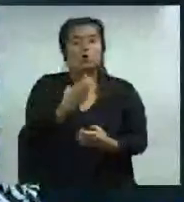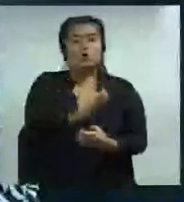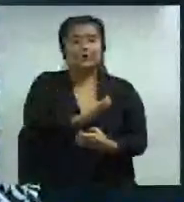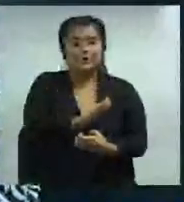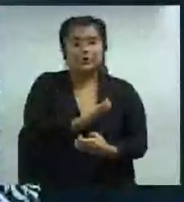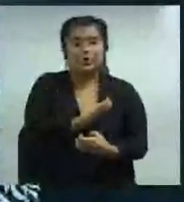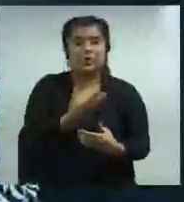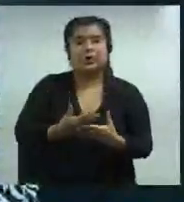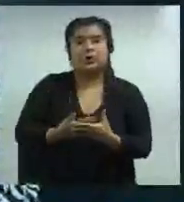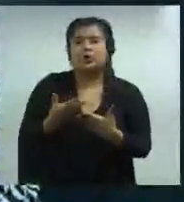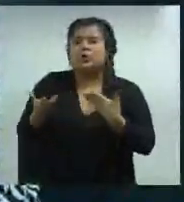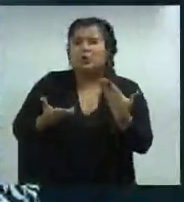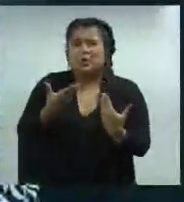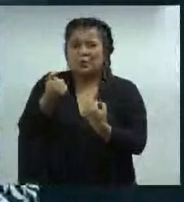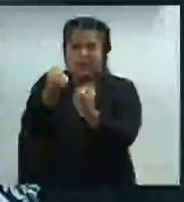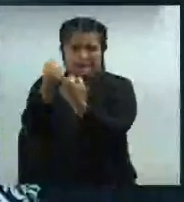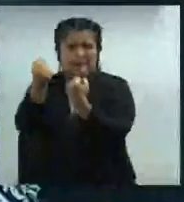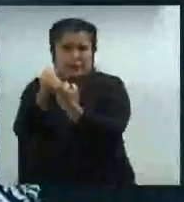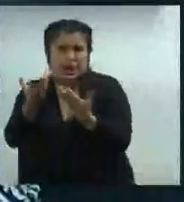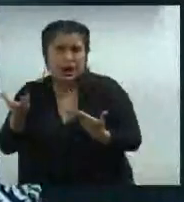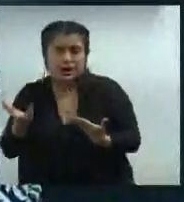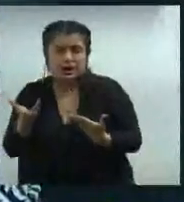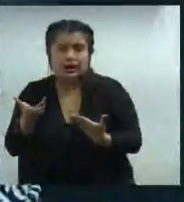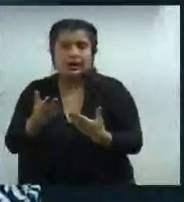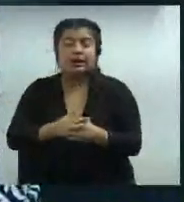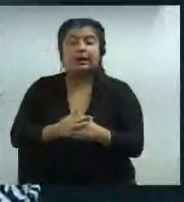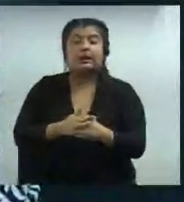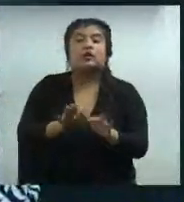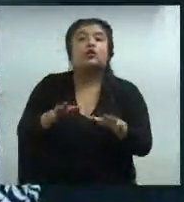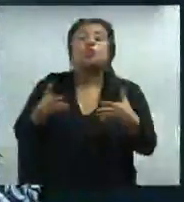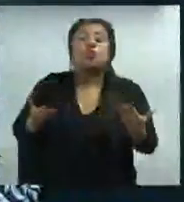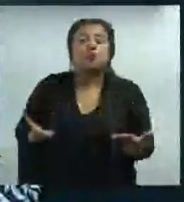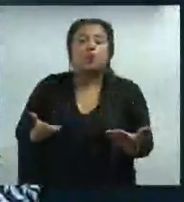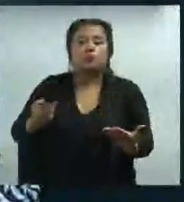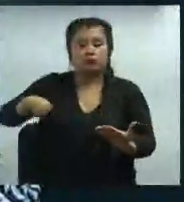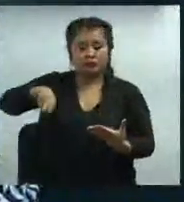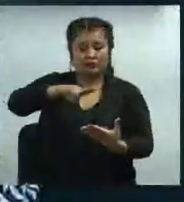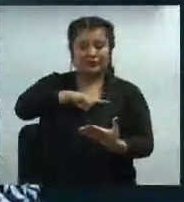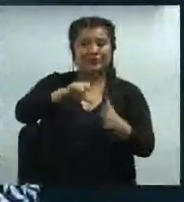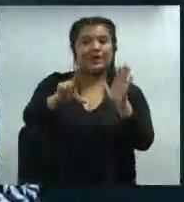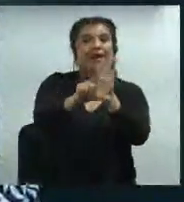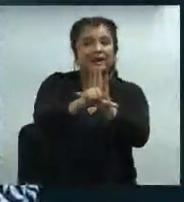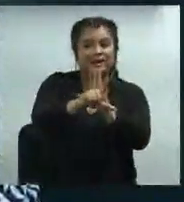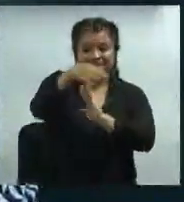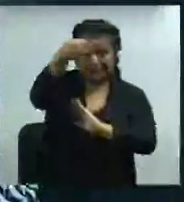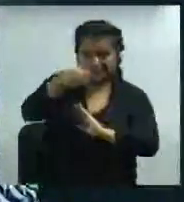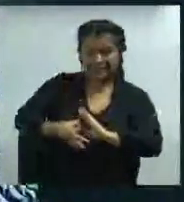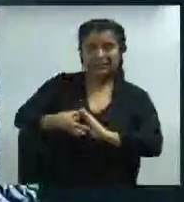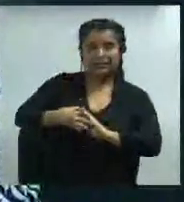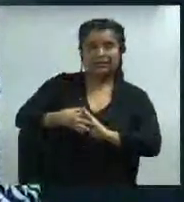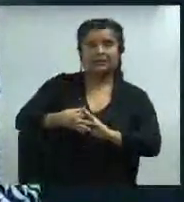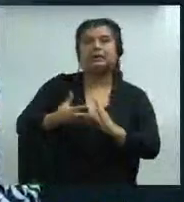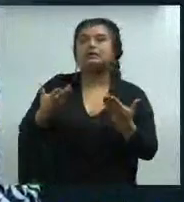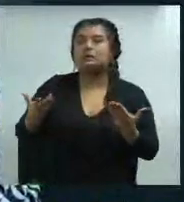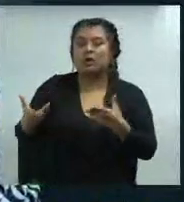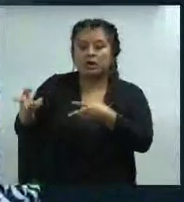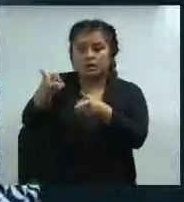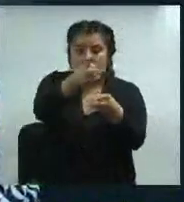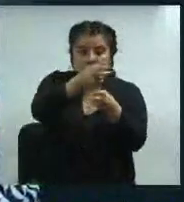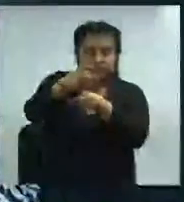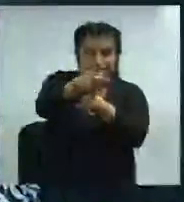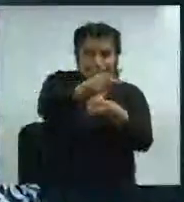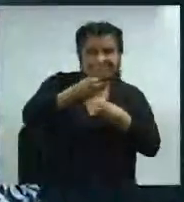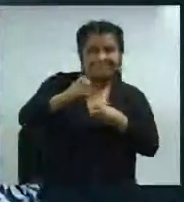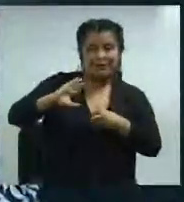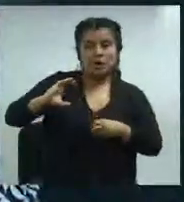algún tipo de intervención o tomar algunas medidas es haciendo lo que a nosotros en ley nos compete, que es legislar. El Congreso de